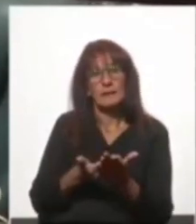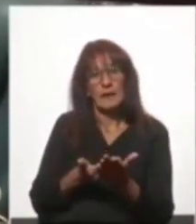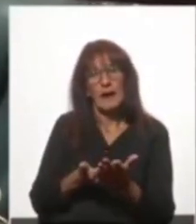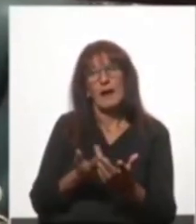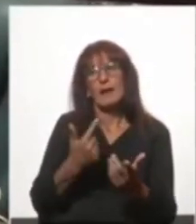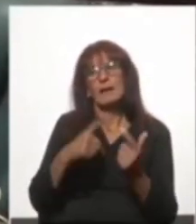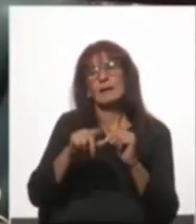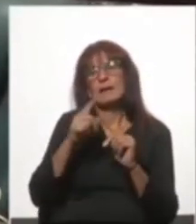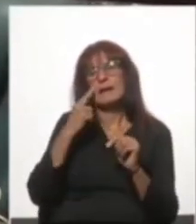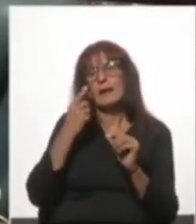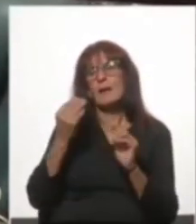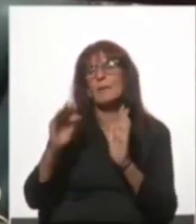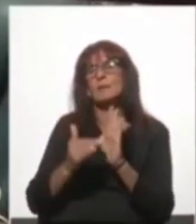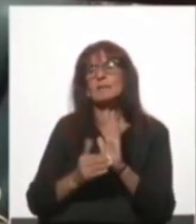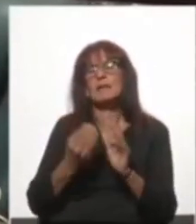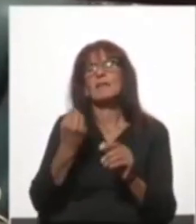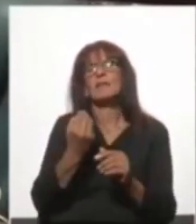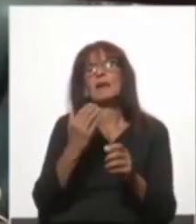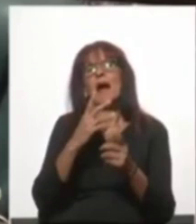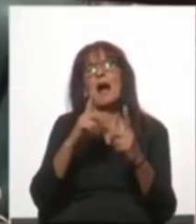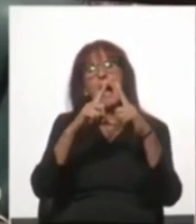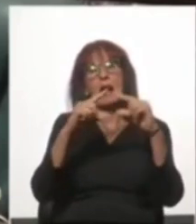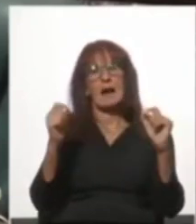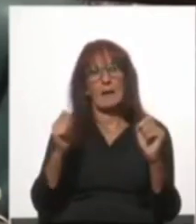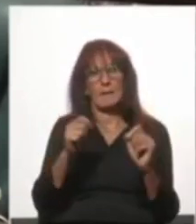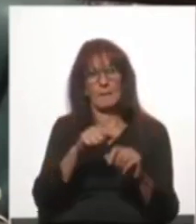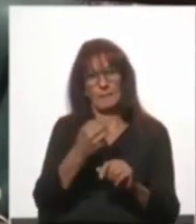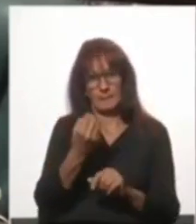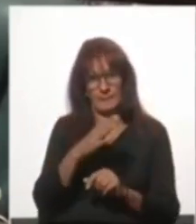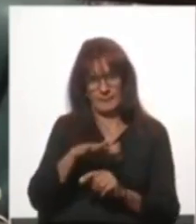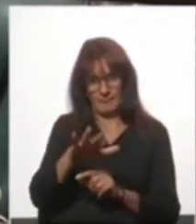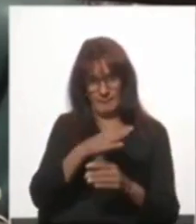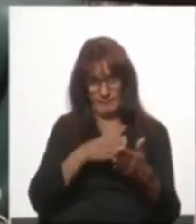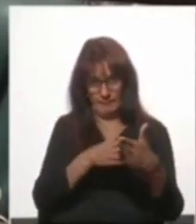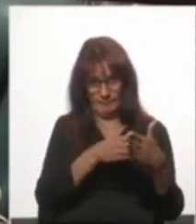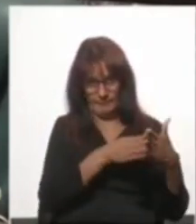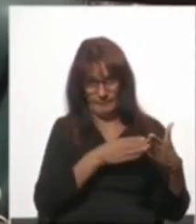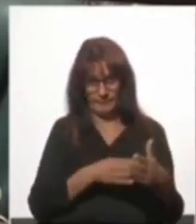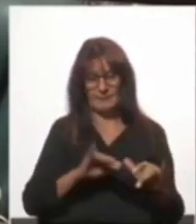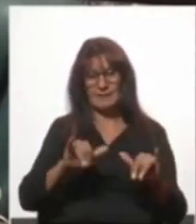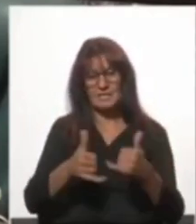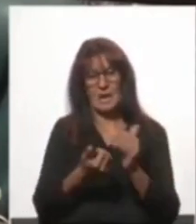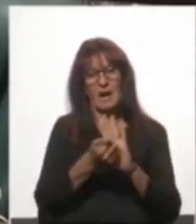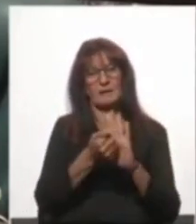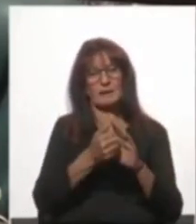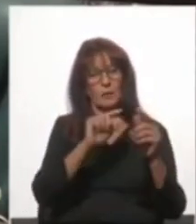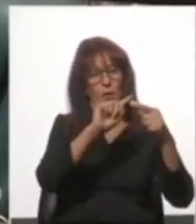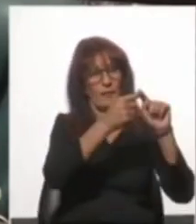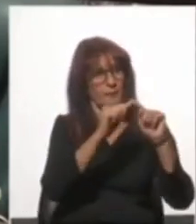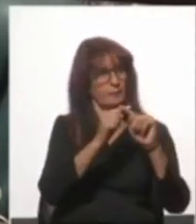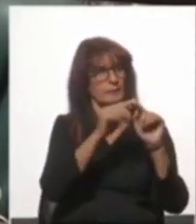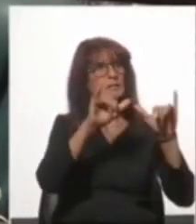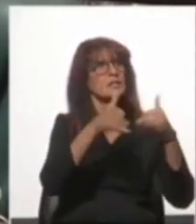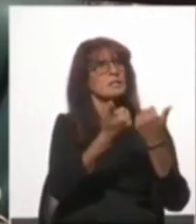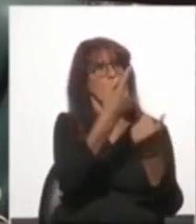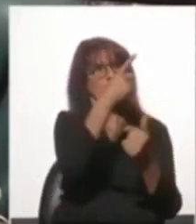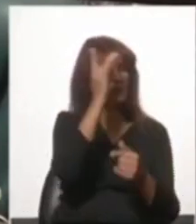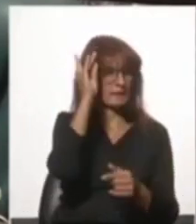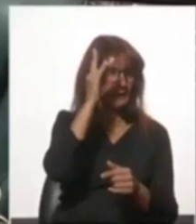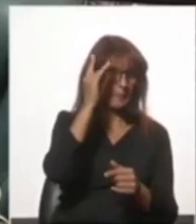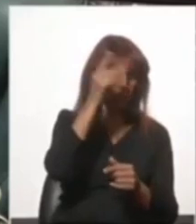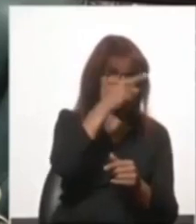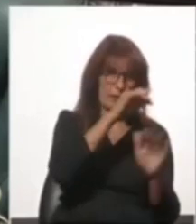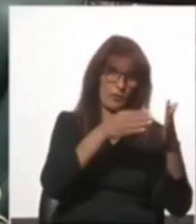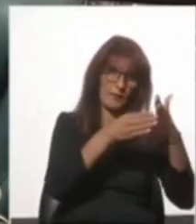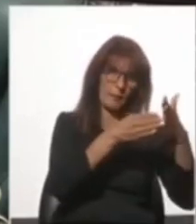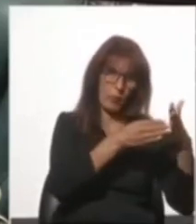la desmonopolización de ANCAP en los aeropuertos. Ya venía el artículo, sí, discutido desde diputados sobre la desmonopolización en